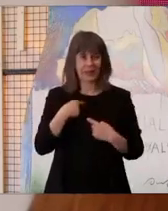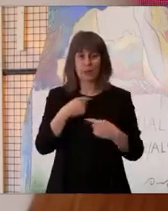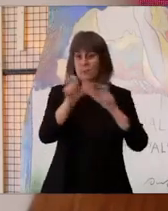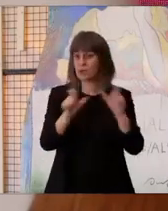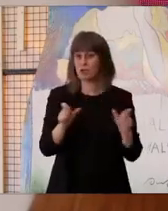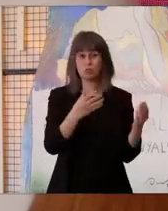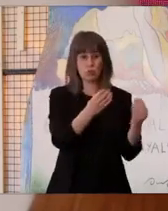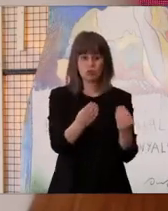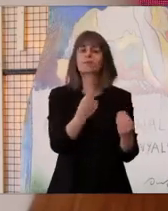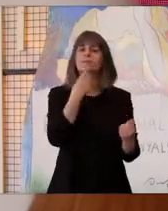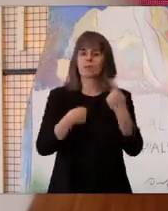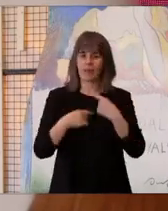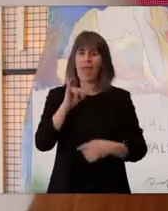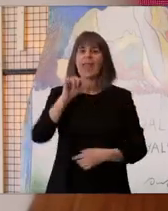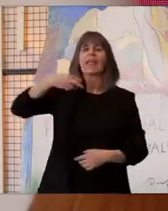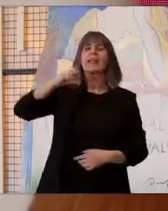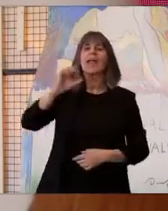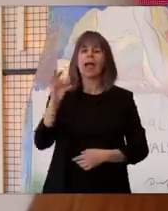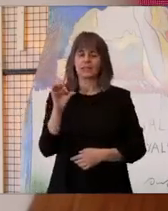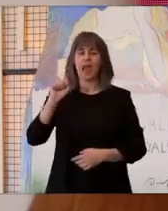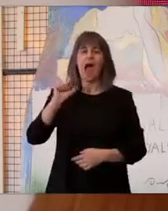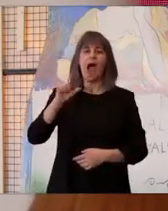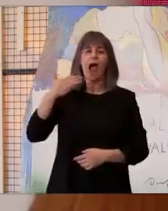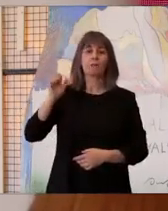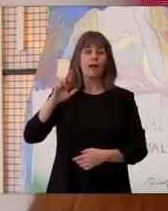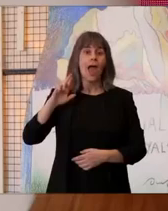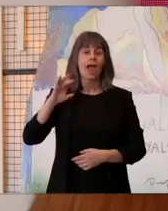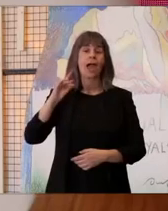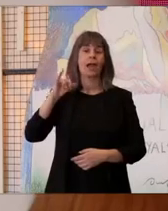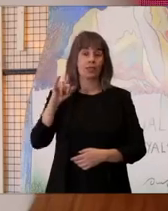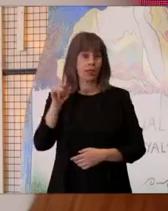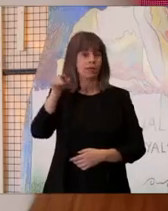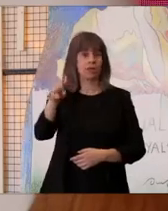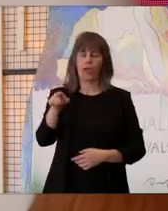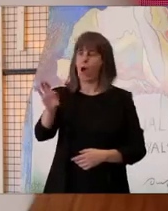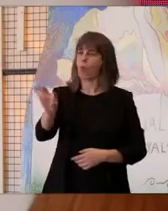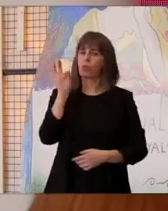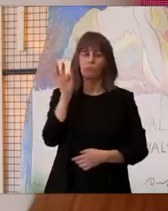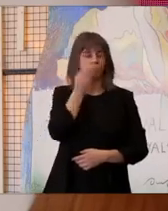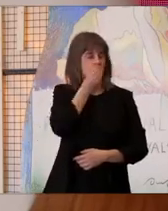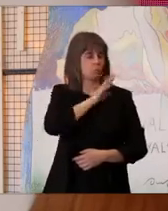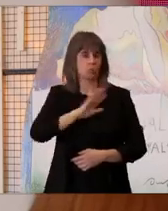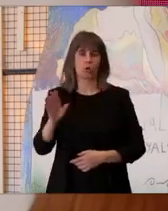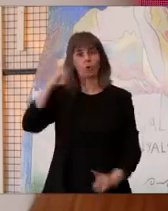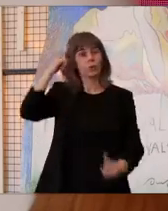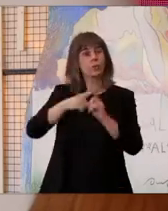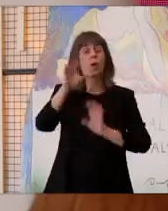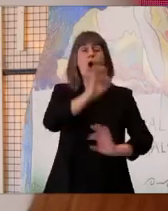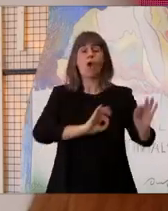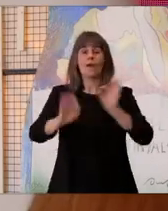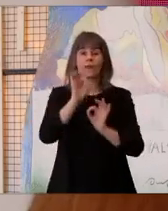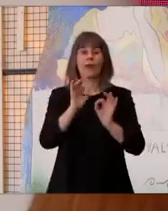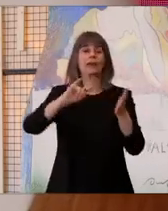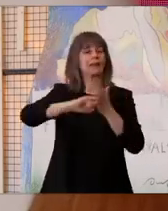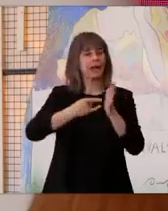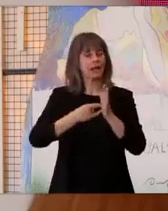que había sido Inés alberdi para reorganizar técnica política y económicamente